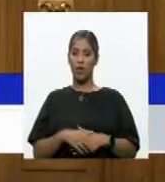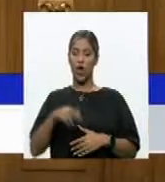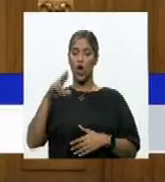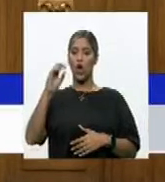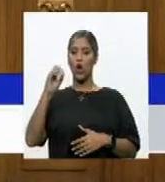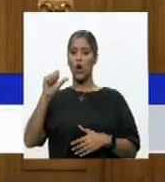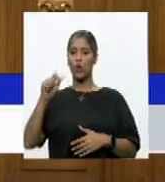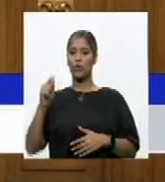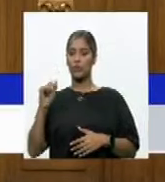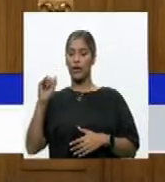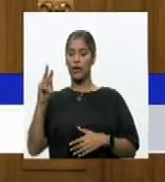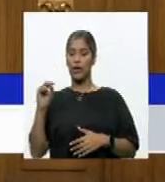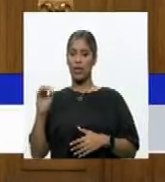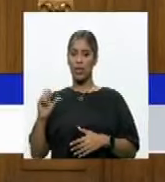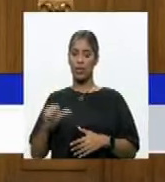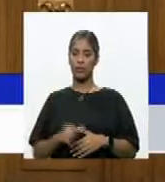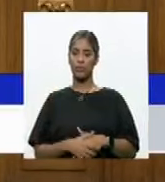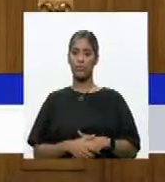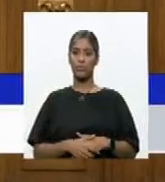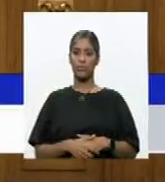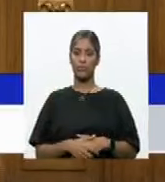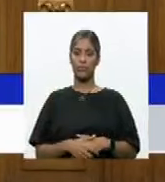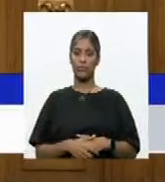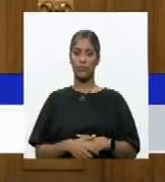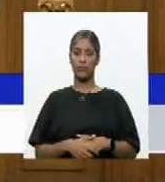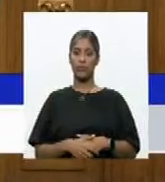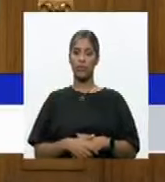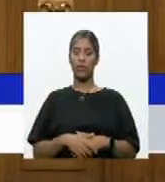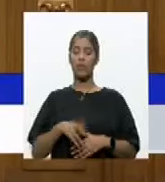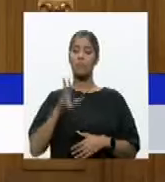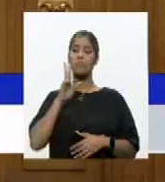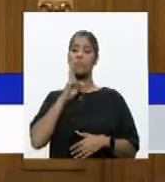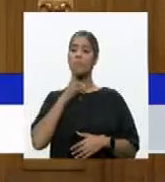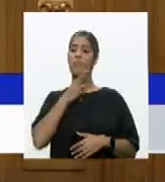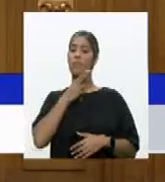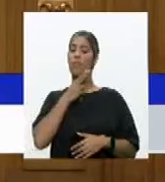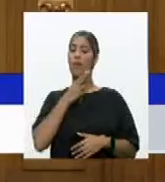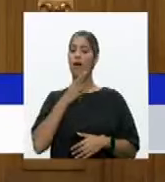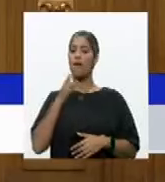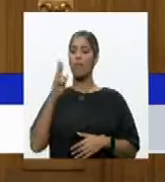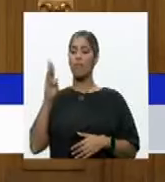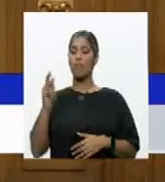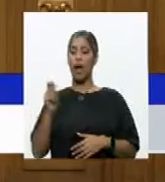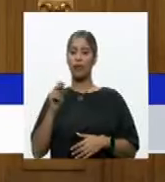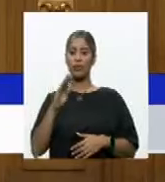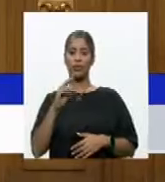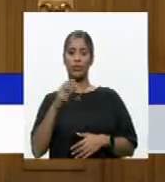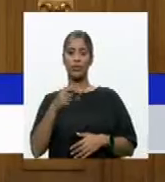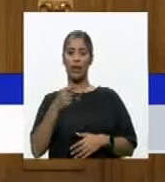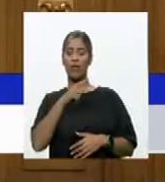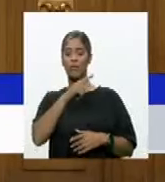Rosinés, lo guió. Mamá Pancha guió a Alí.